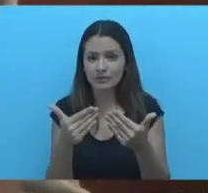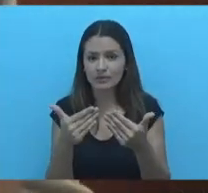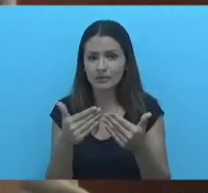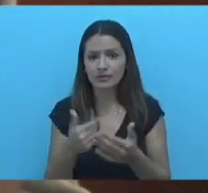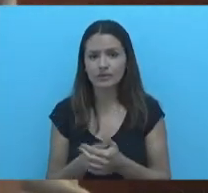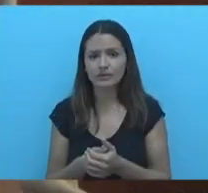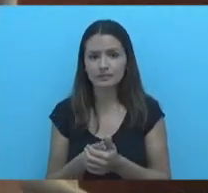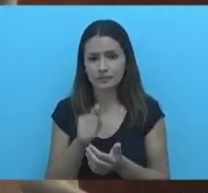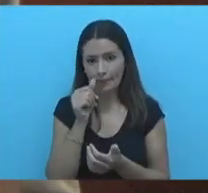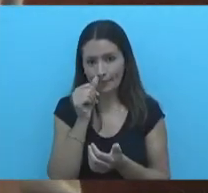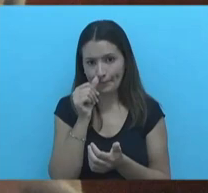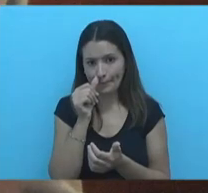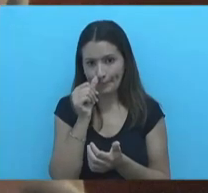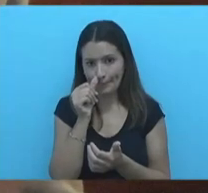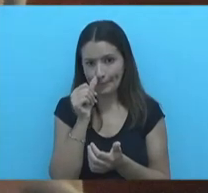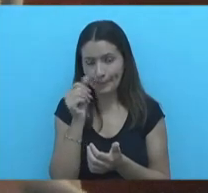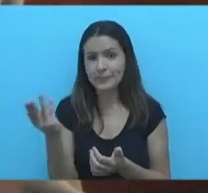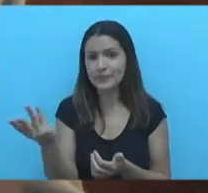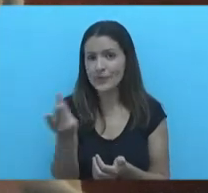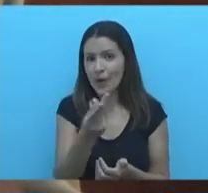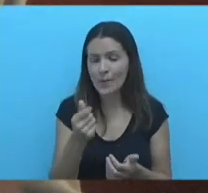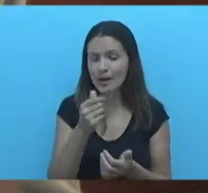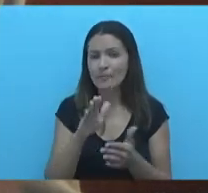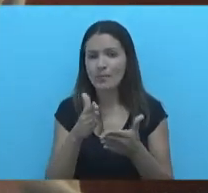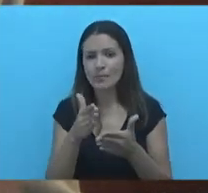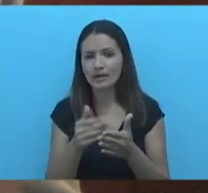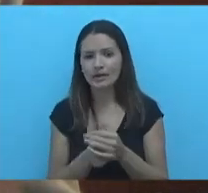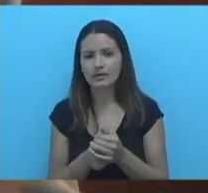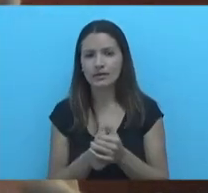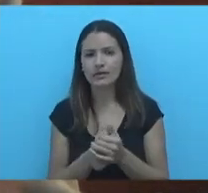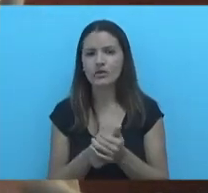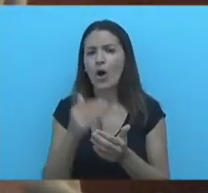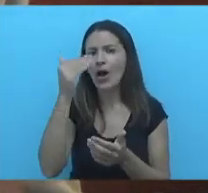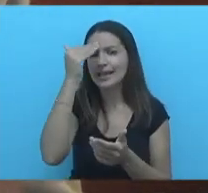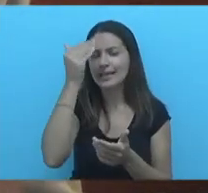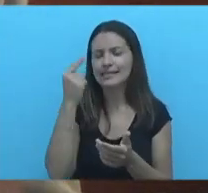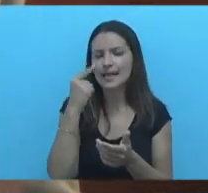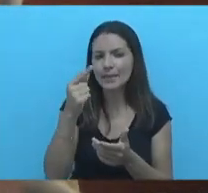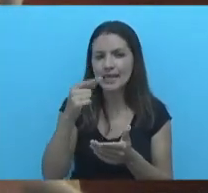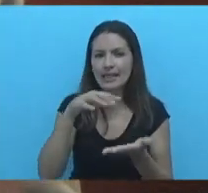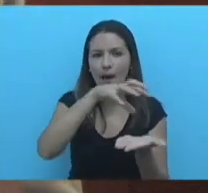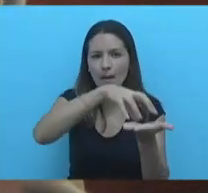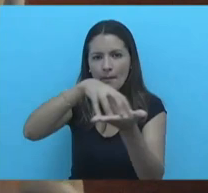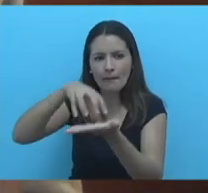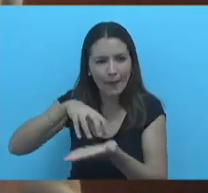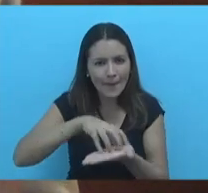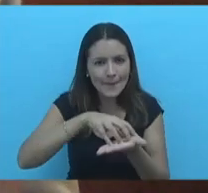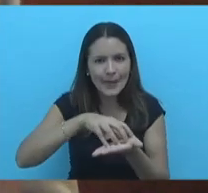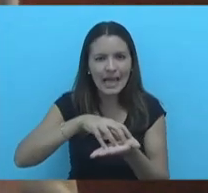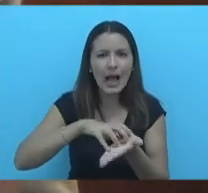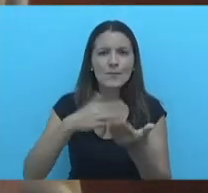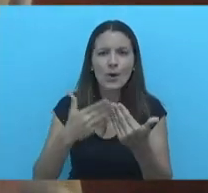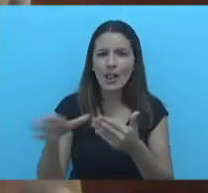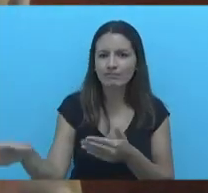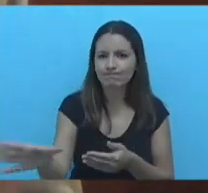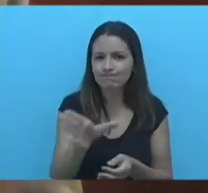ferrocarriles, cerca de 15.000 establecimientos británicos pasaran a nuestro patrimonio, esa decisión de valor que se tomó